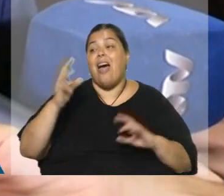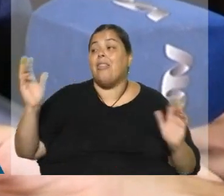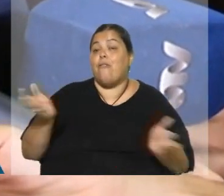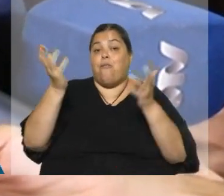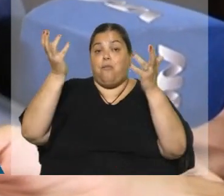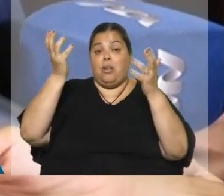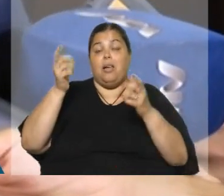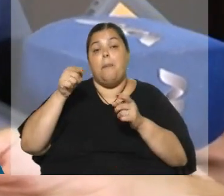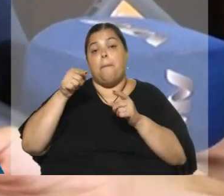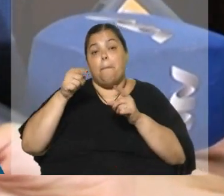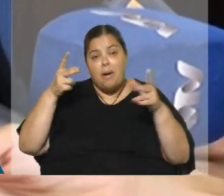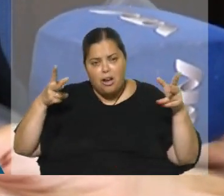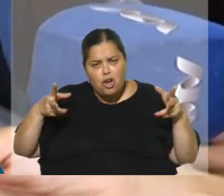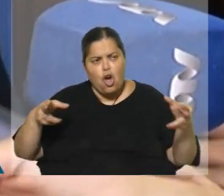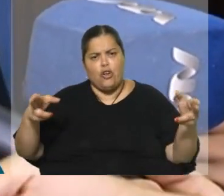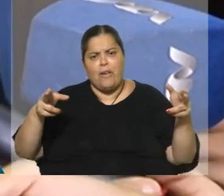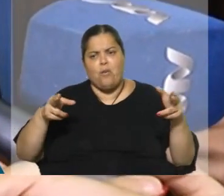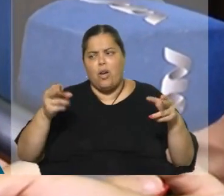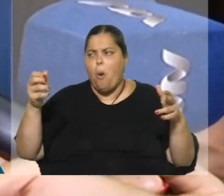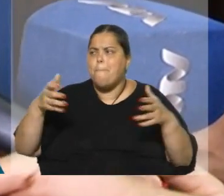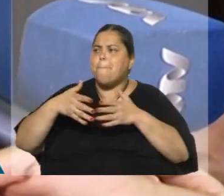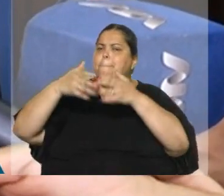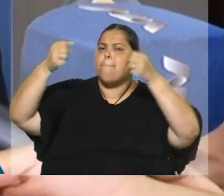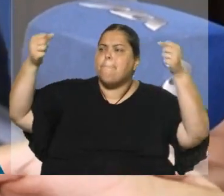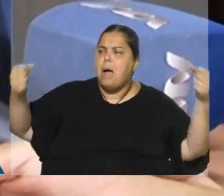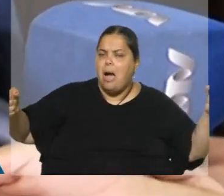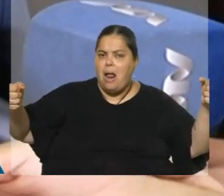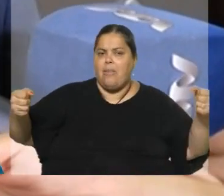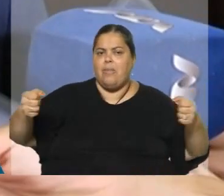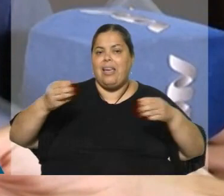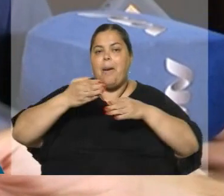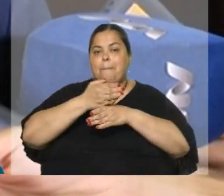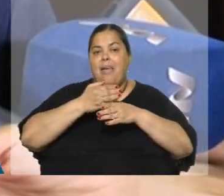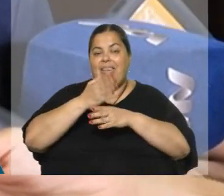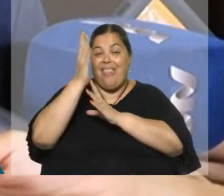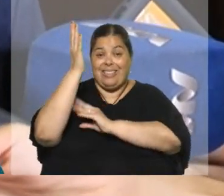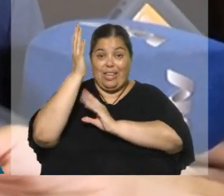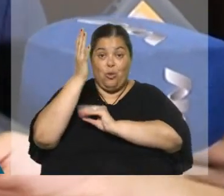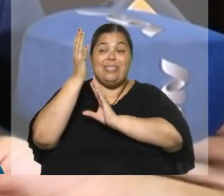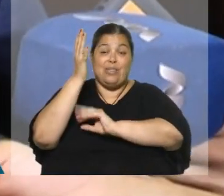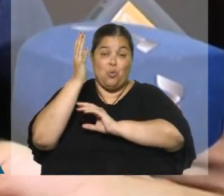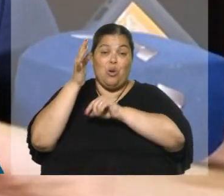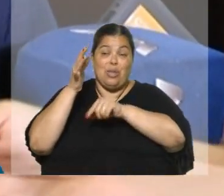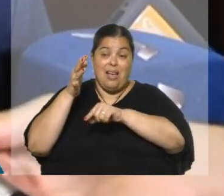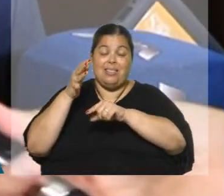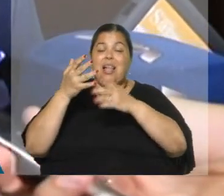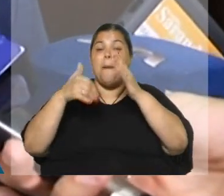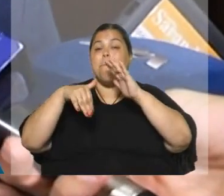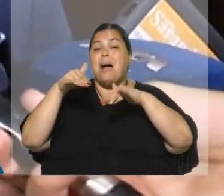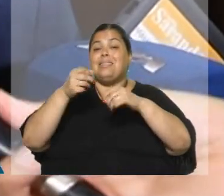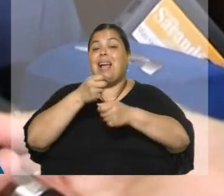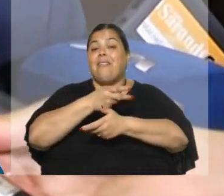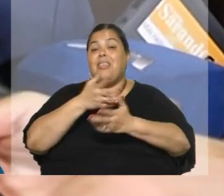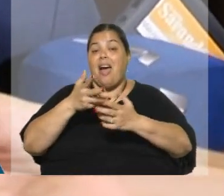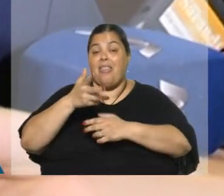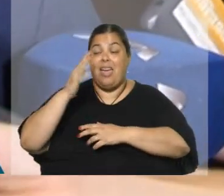tiene que tener un cortafuego mayor que la este madera de celulosa que tiene mayor cantidad de árboles por hectárea entonces